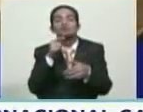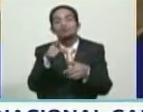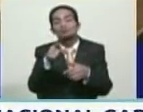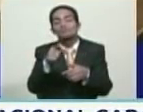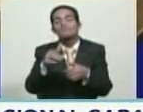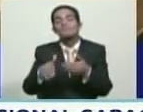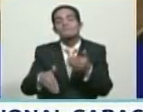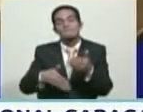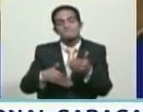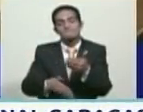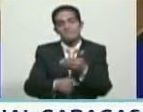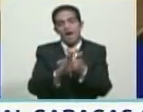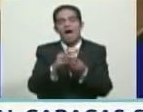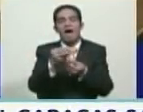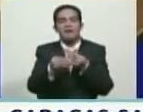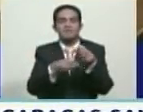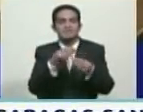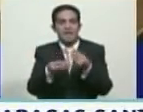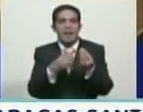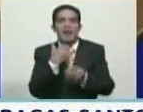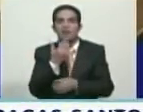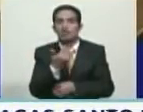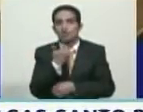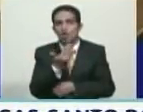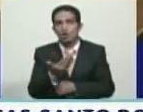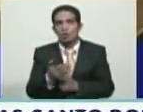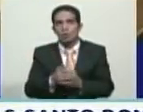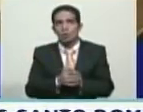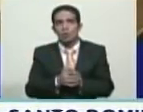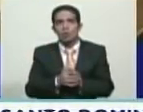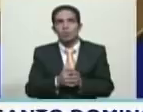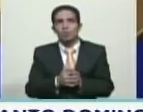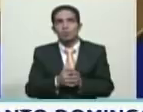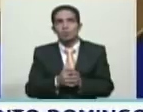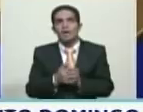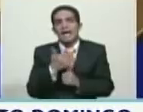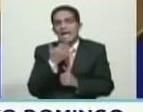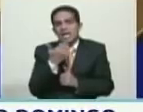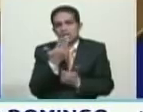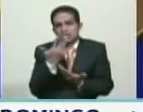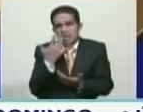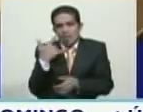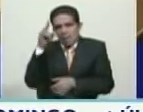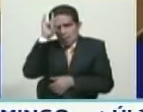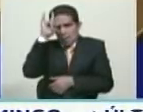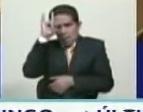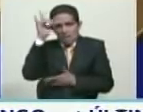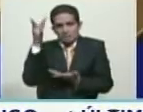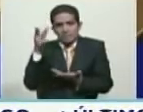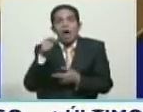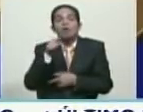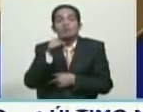en el que si usted va a hacer algo, algo malvado,